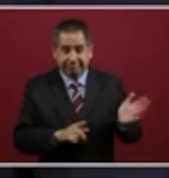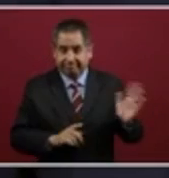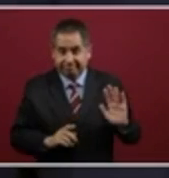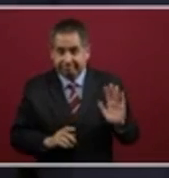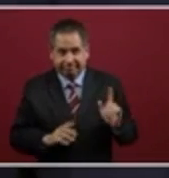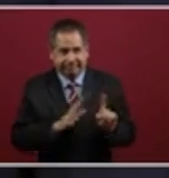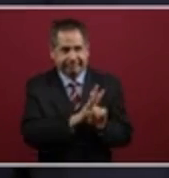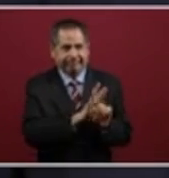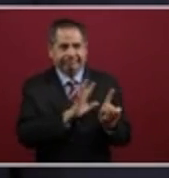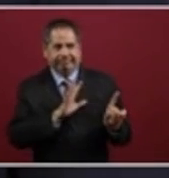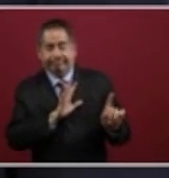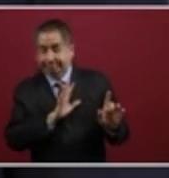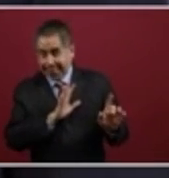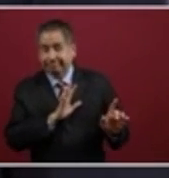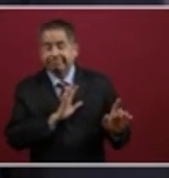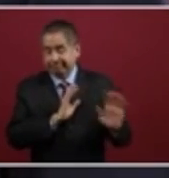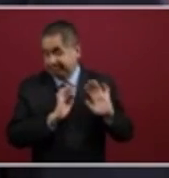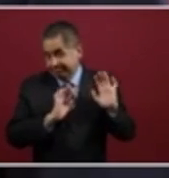Eso sucede,